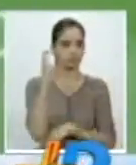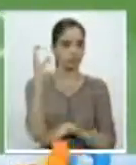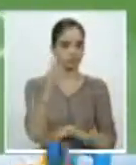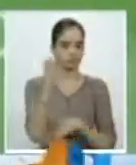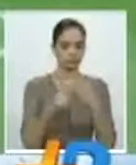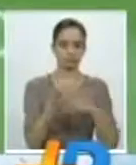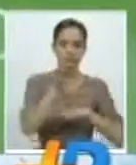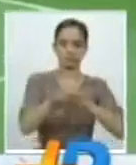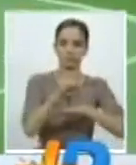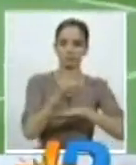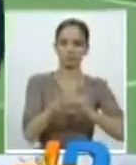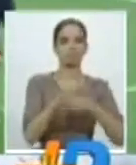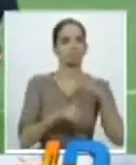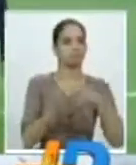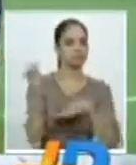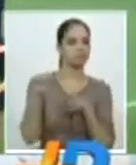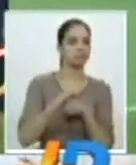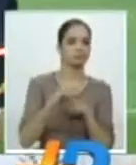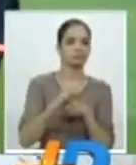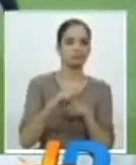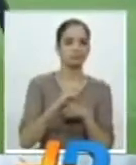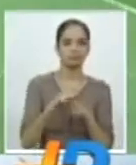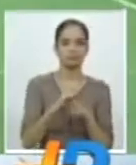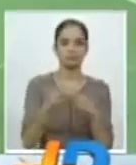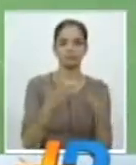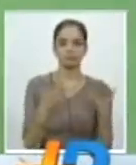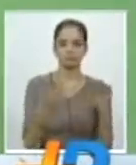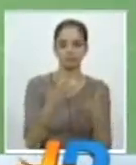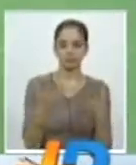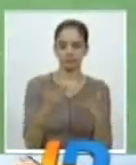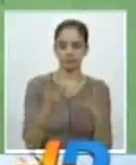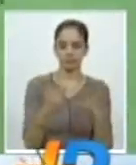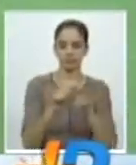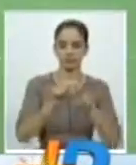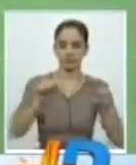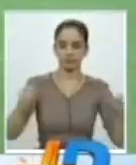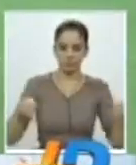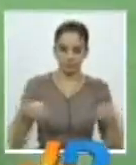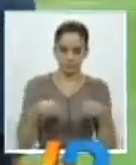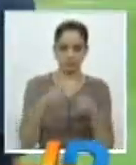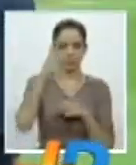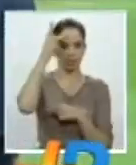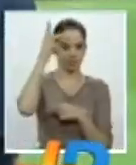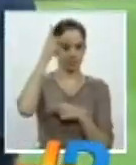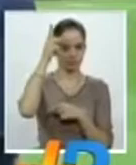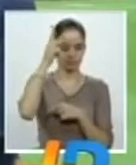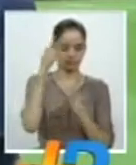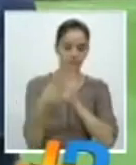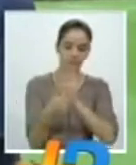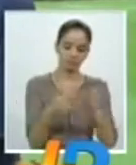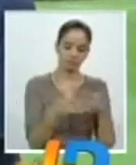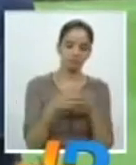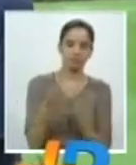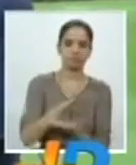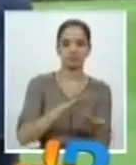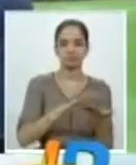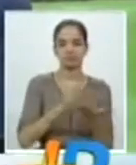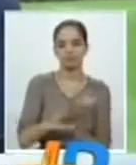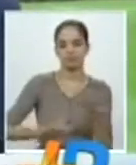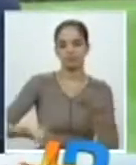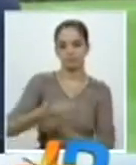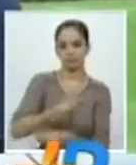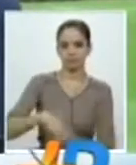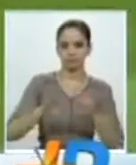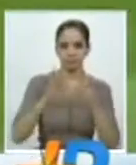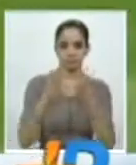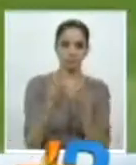la tarde de entrenamientos en el complejo deportivo de Sao Paulo en Coxía después del día de descanso que emplearon para compartir con sus familiares. En busca de prepararse de la